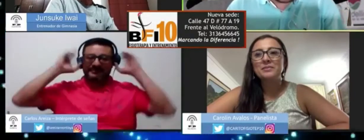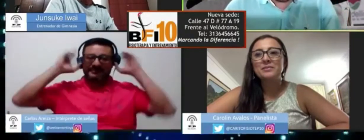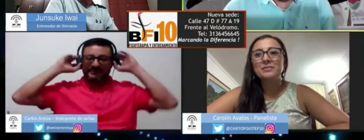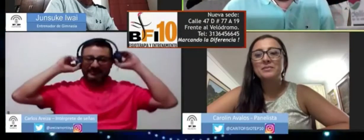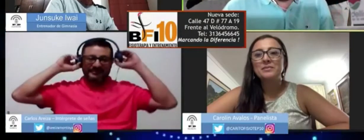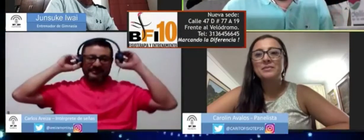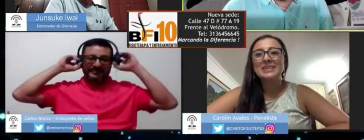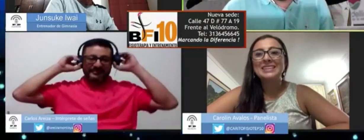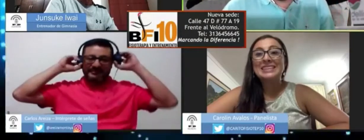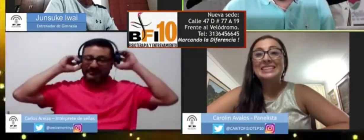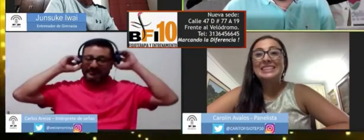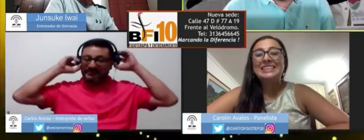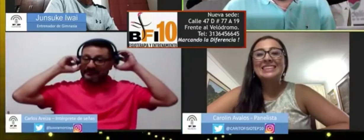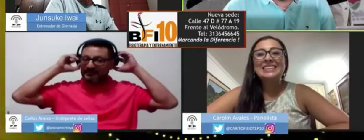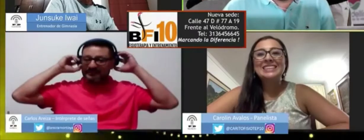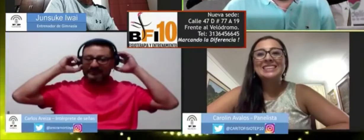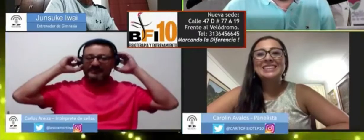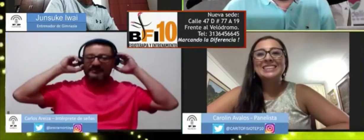español?